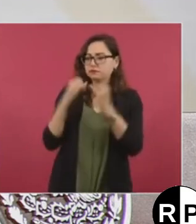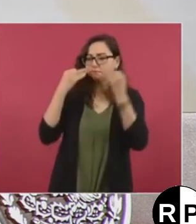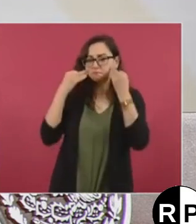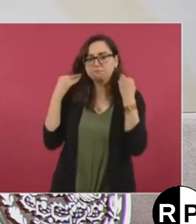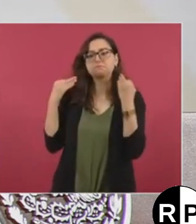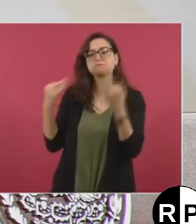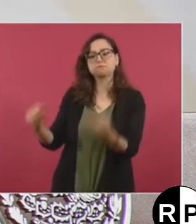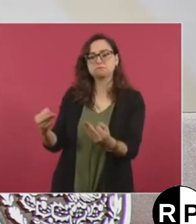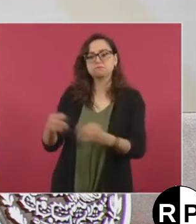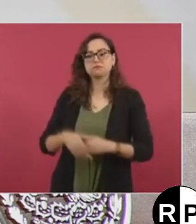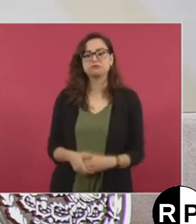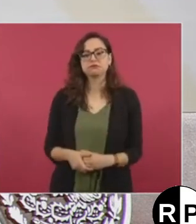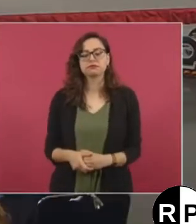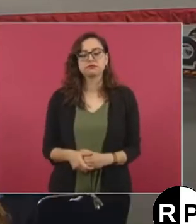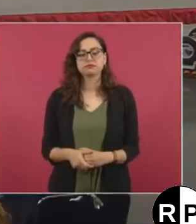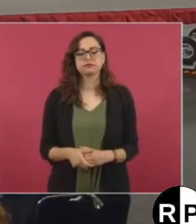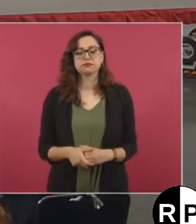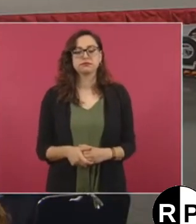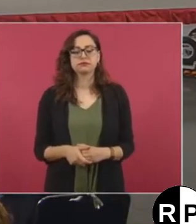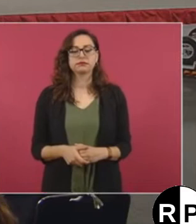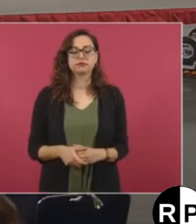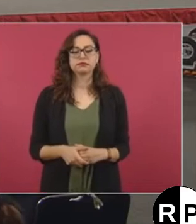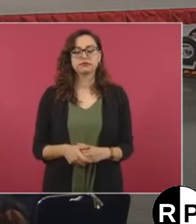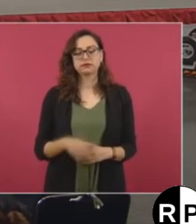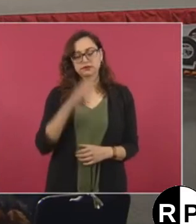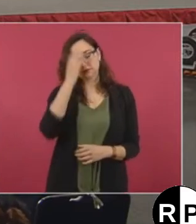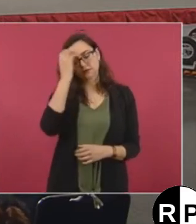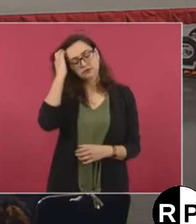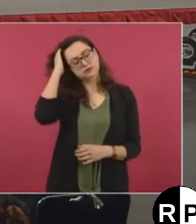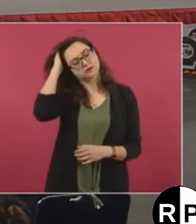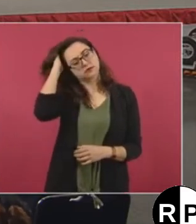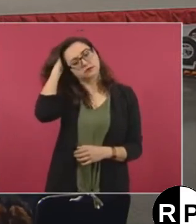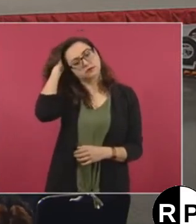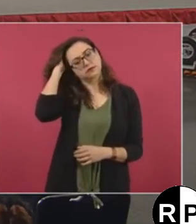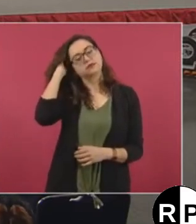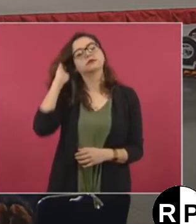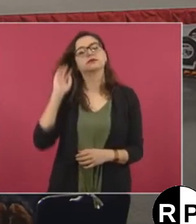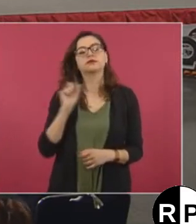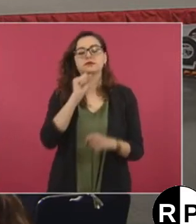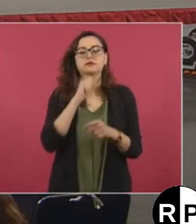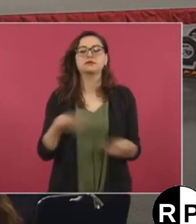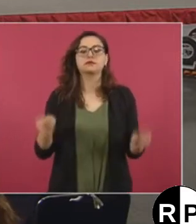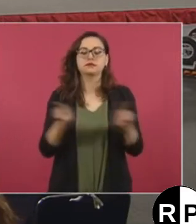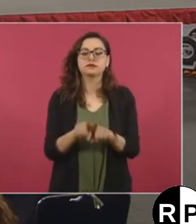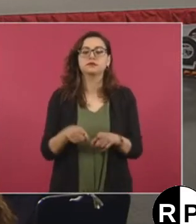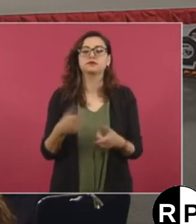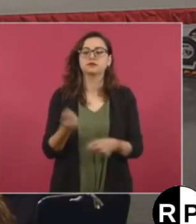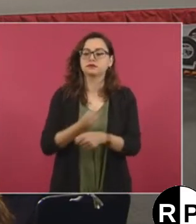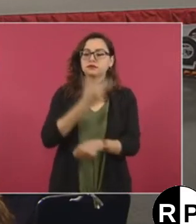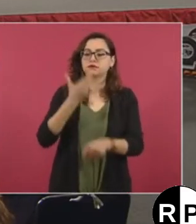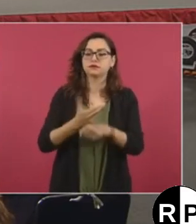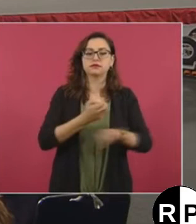quiero agradecer mucho a lo que es los secretarios de Educación de las diferentes entidades que en las reuniones que tuvimos de